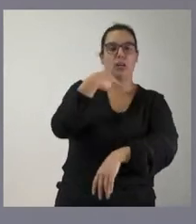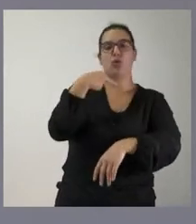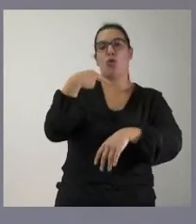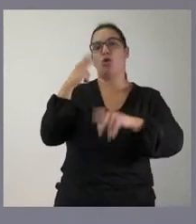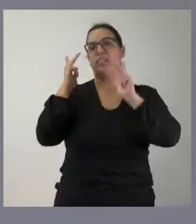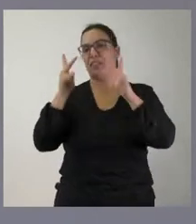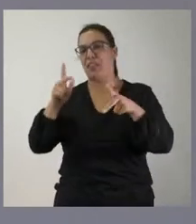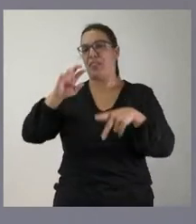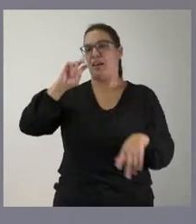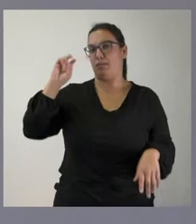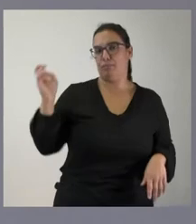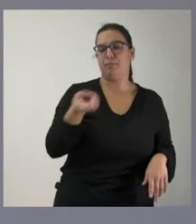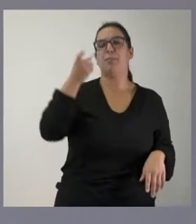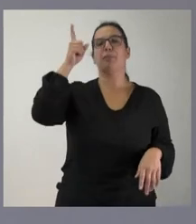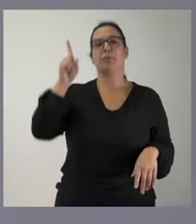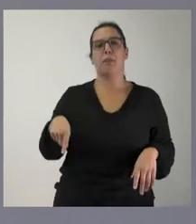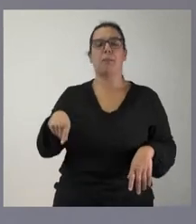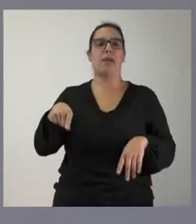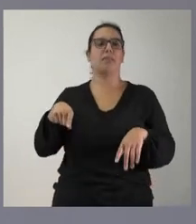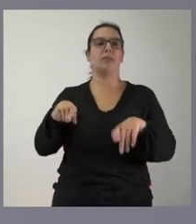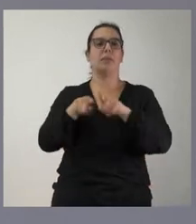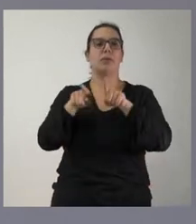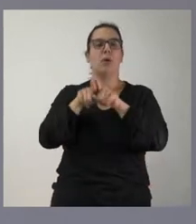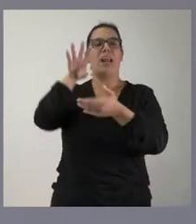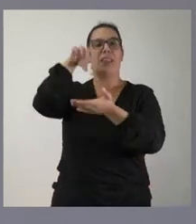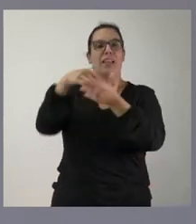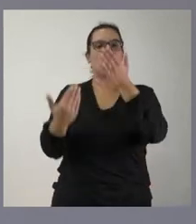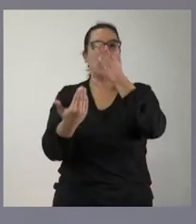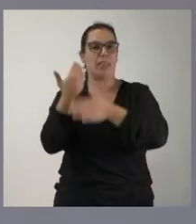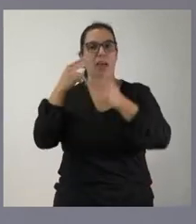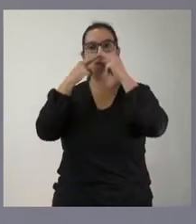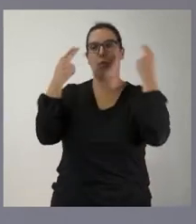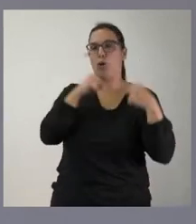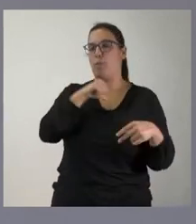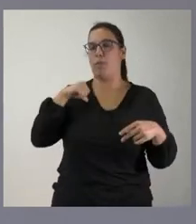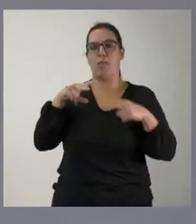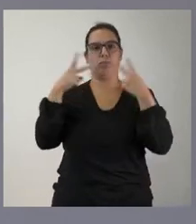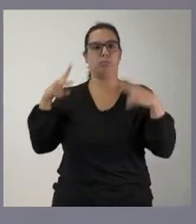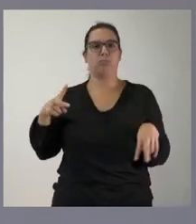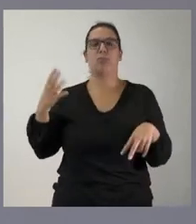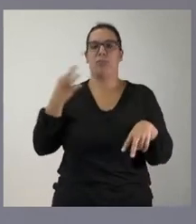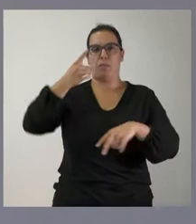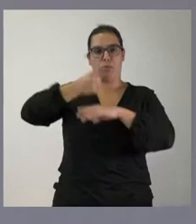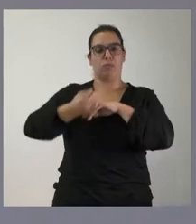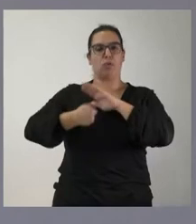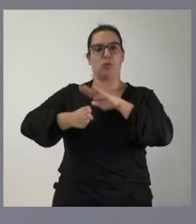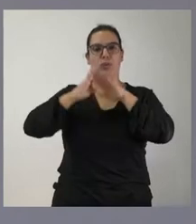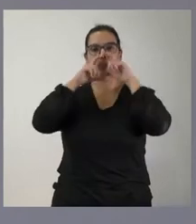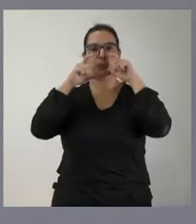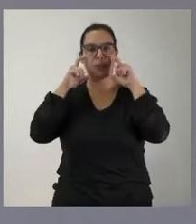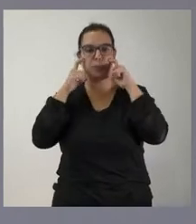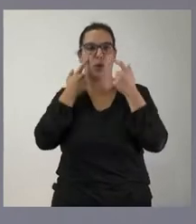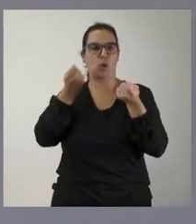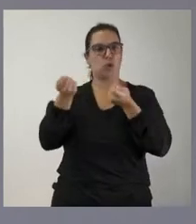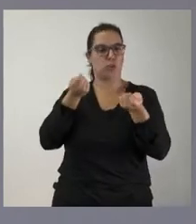la guía de actuaciones para la residencias y centros de día públicos y privados de personas mayores y de personas de